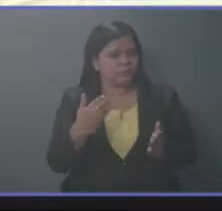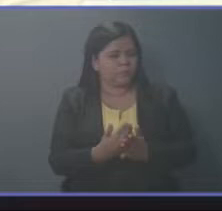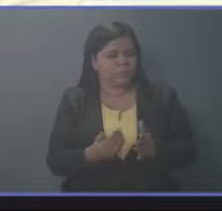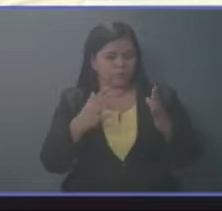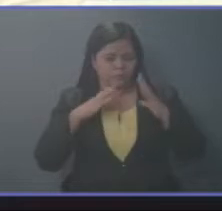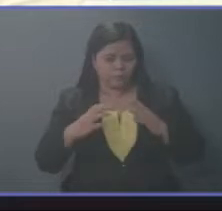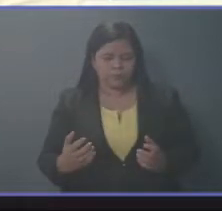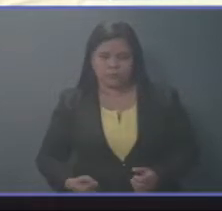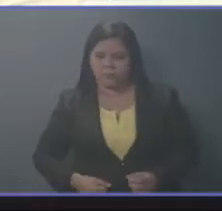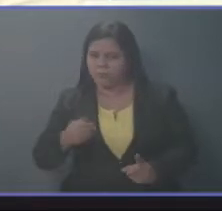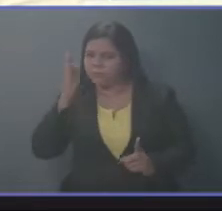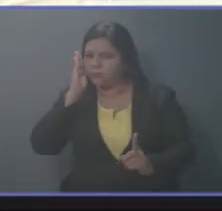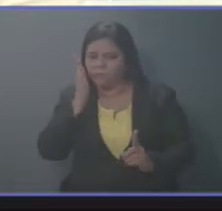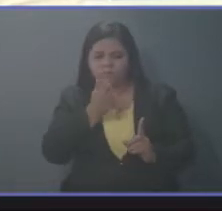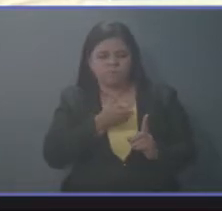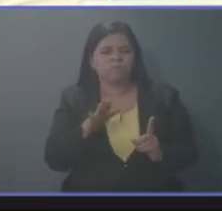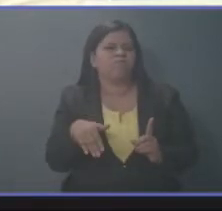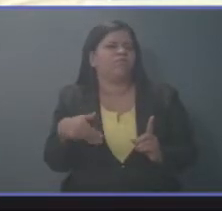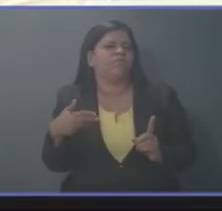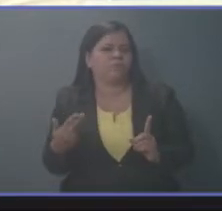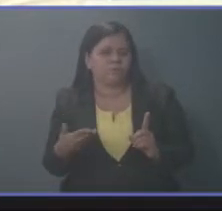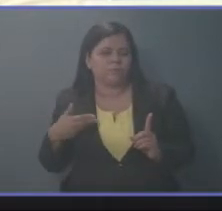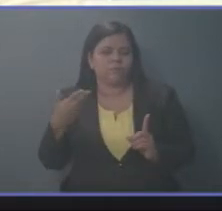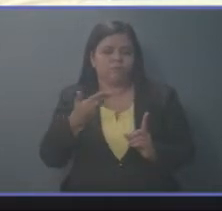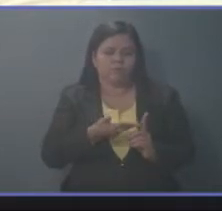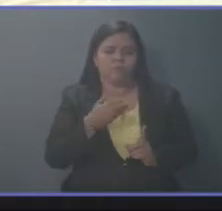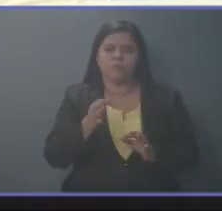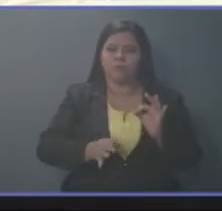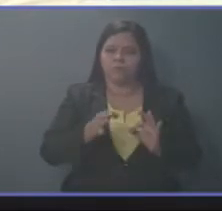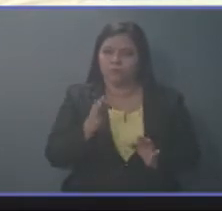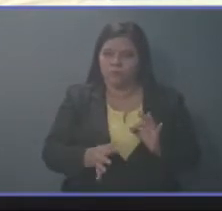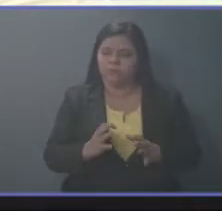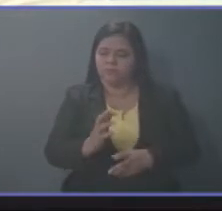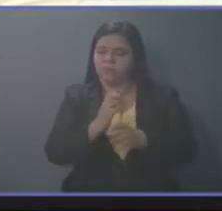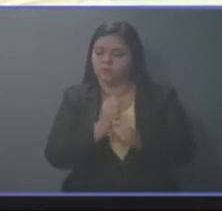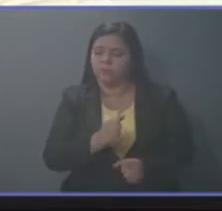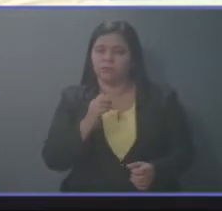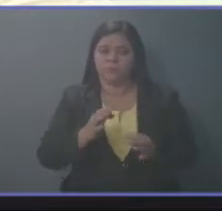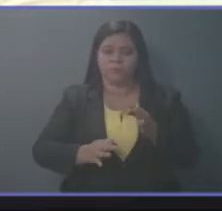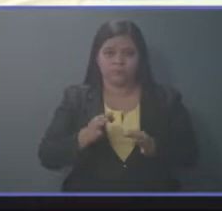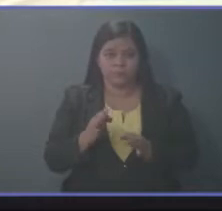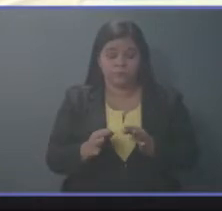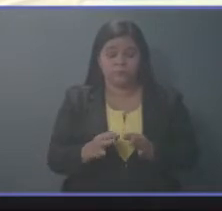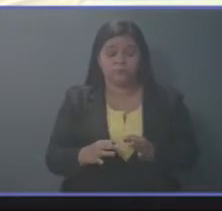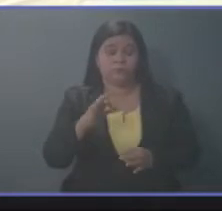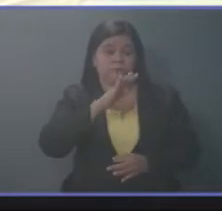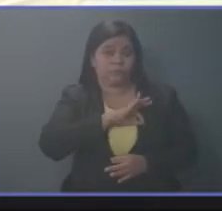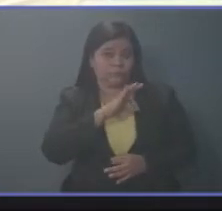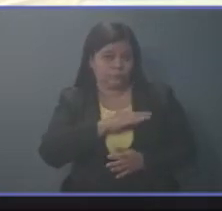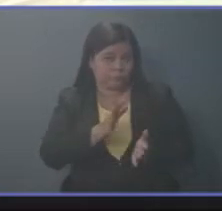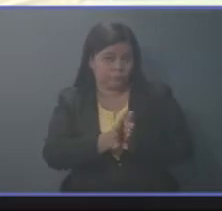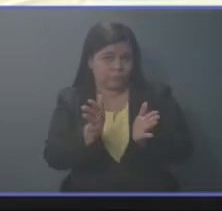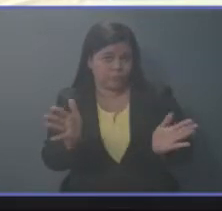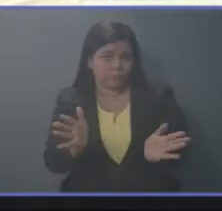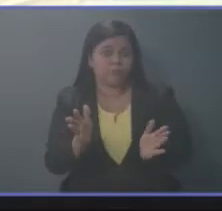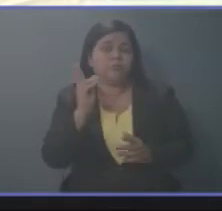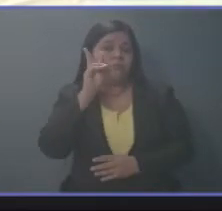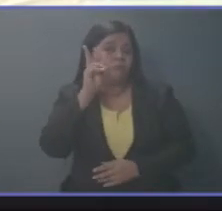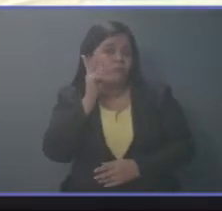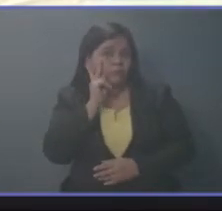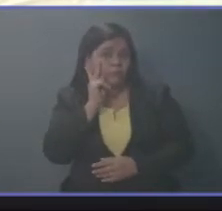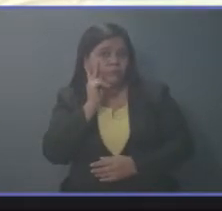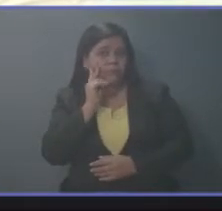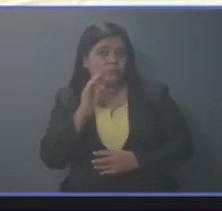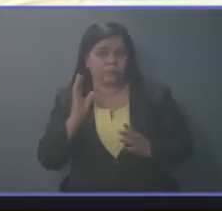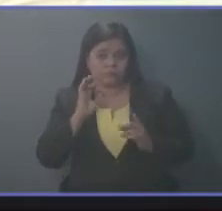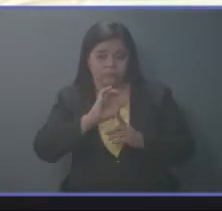Estado, que está organizado para la consecución de la justicia, de la seguridad jurídica y del bien común. Ello implica que el Estado esté al servicio de